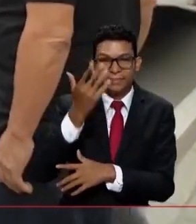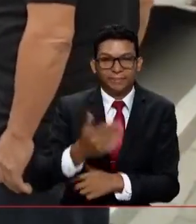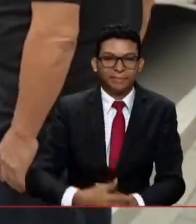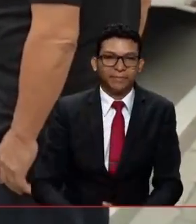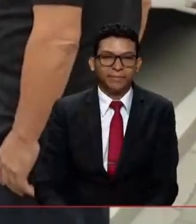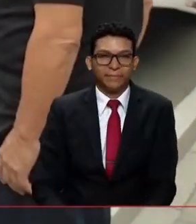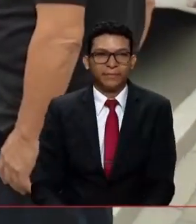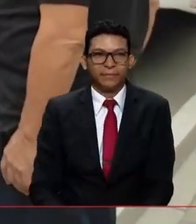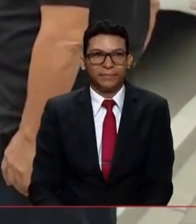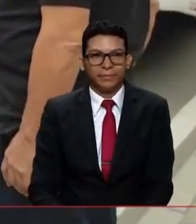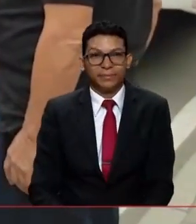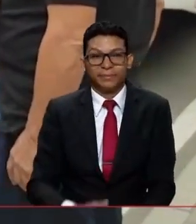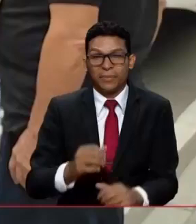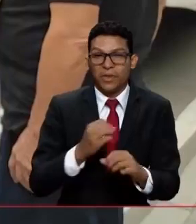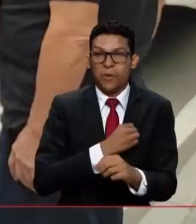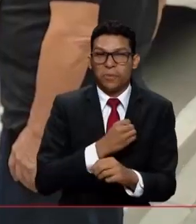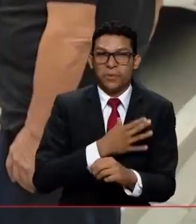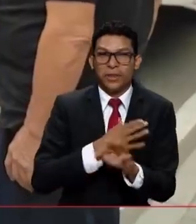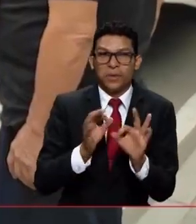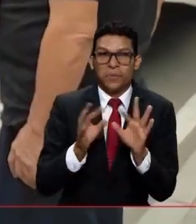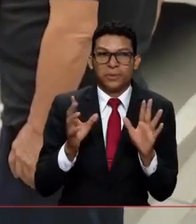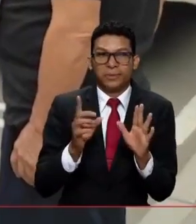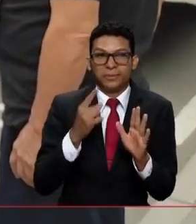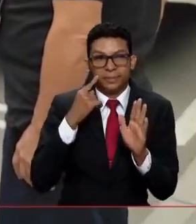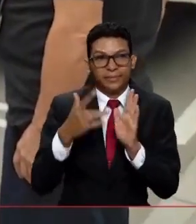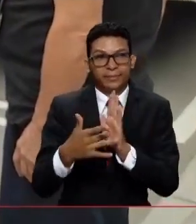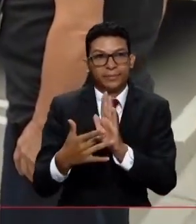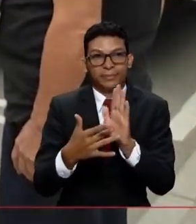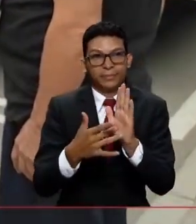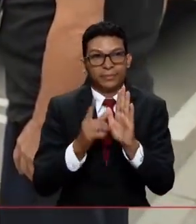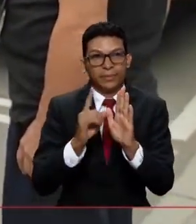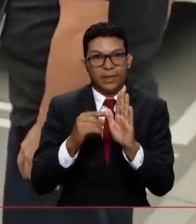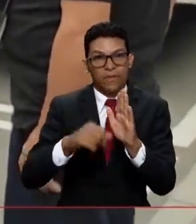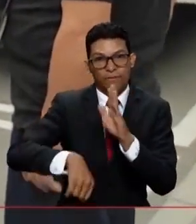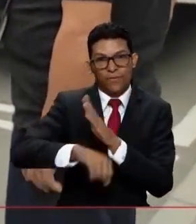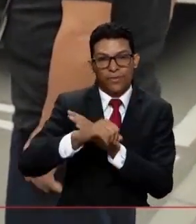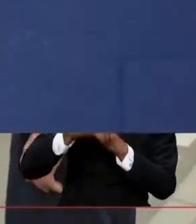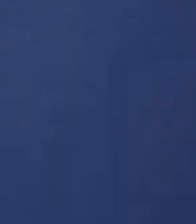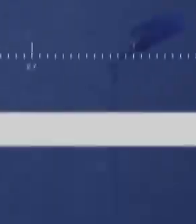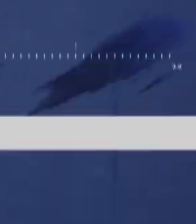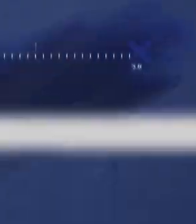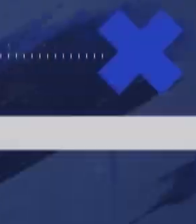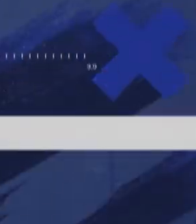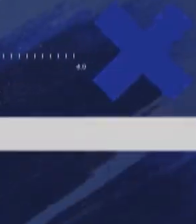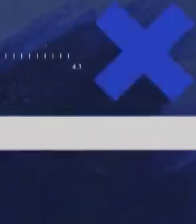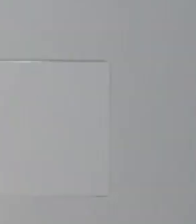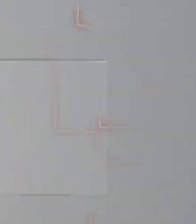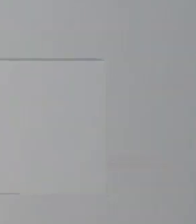por esta oportunidad en que se da a conocer el Caracas Fútbol Club Femenino en la ciudad de Cali.